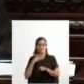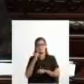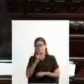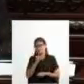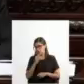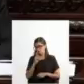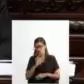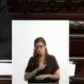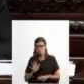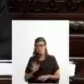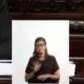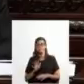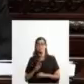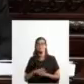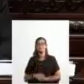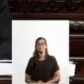duda.